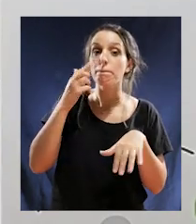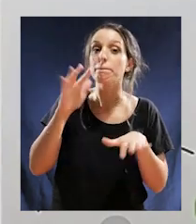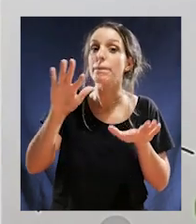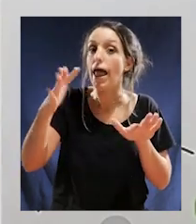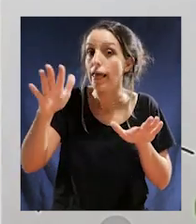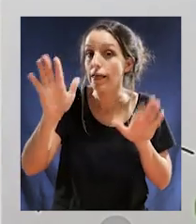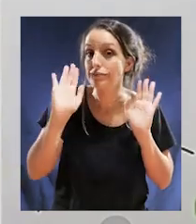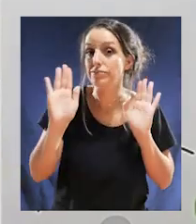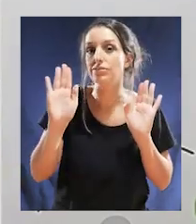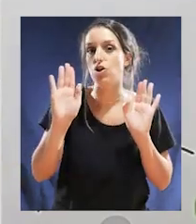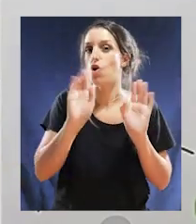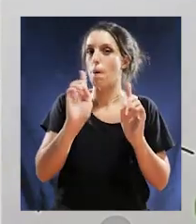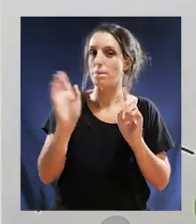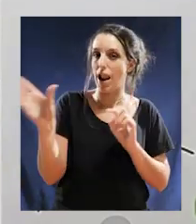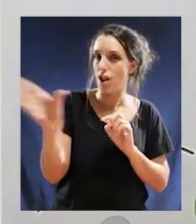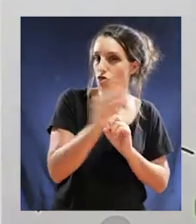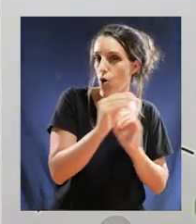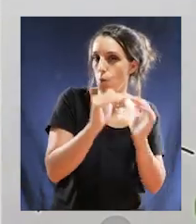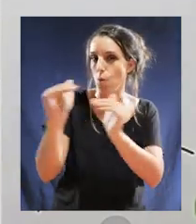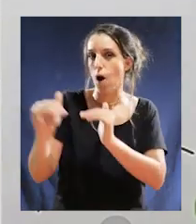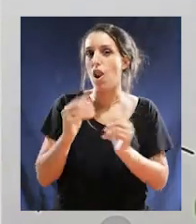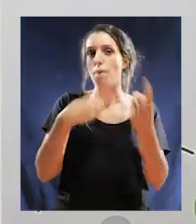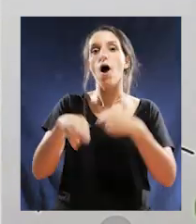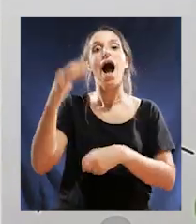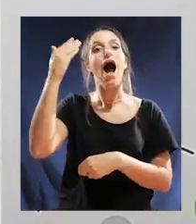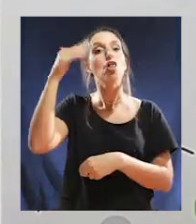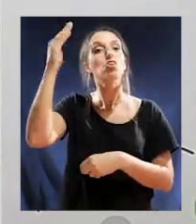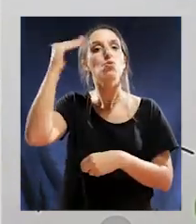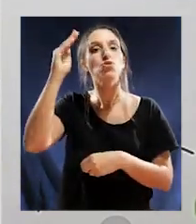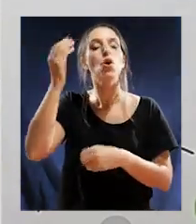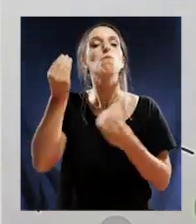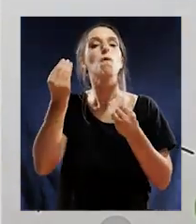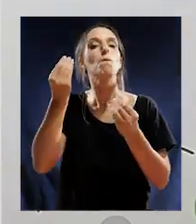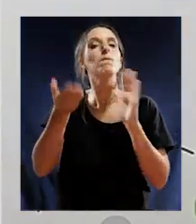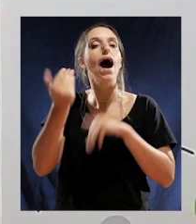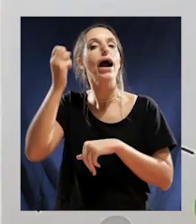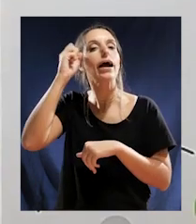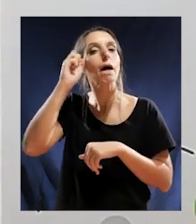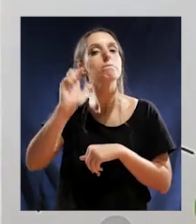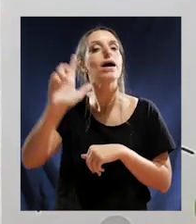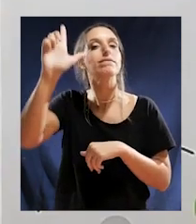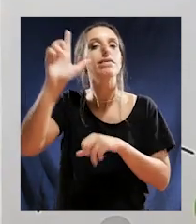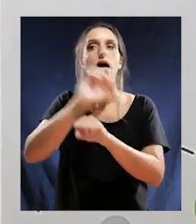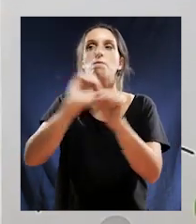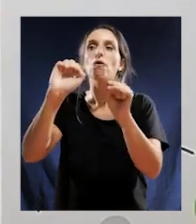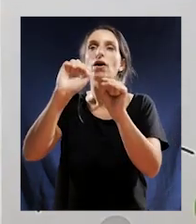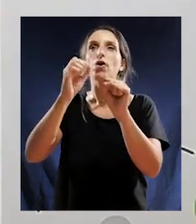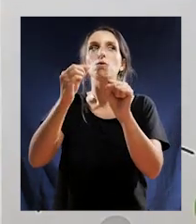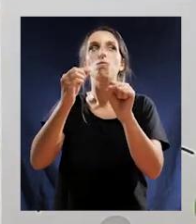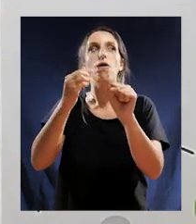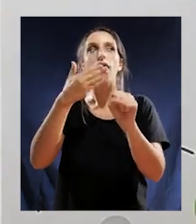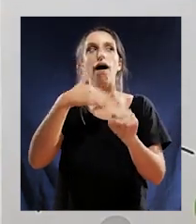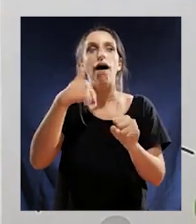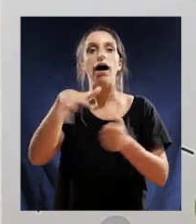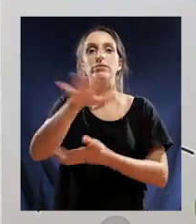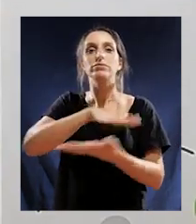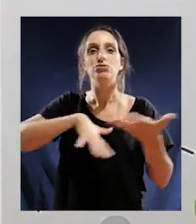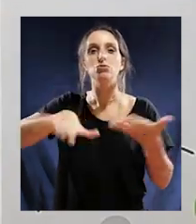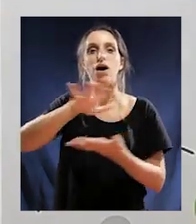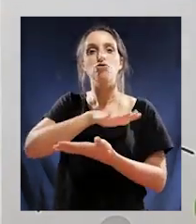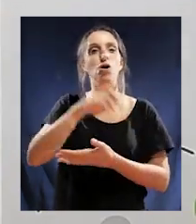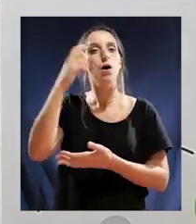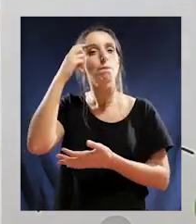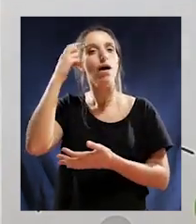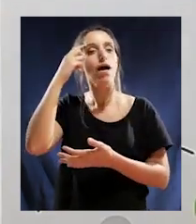ni para todos pero se supone que somos los grandes los que tenemos más capacidad de ponerle palabras a la situación de